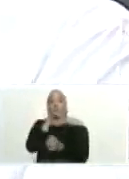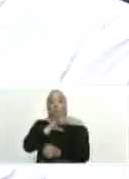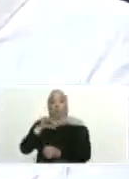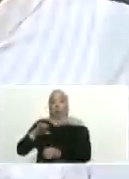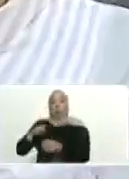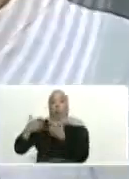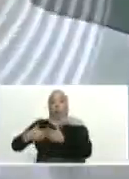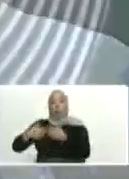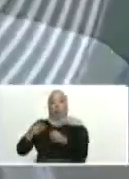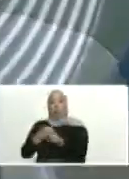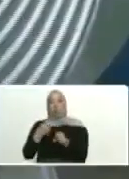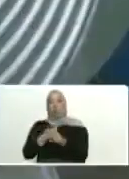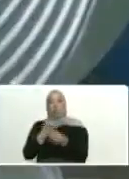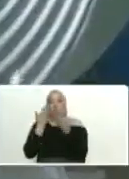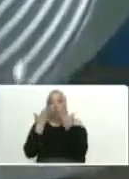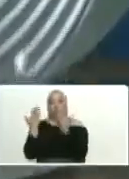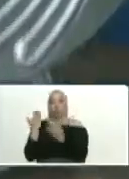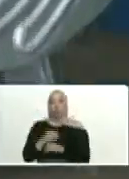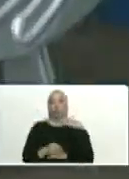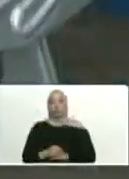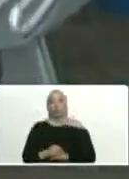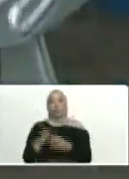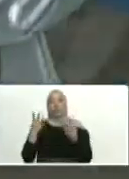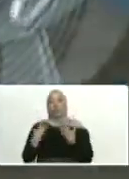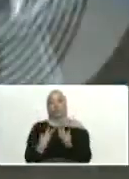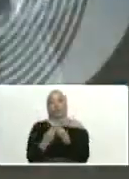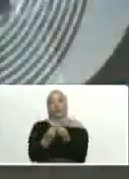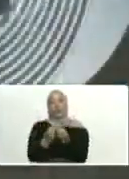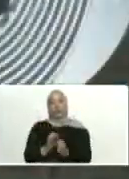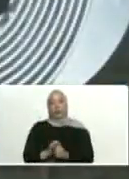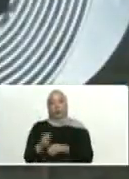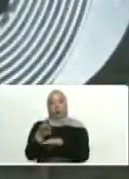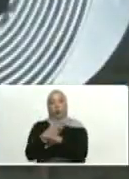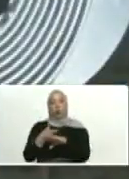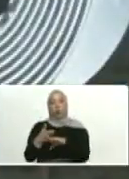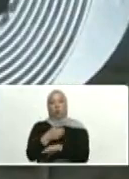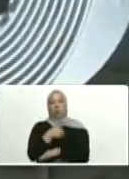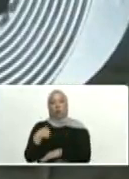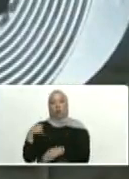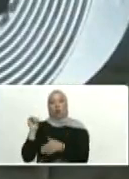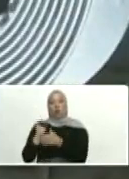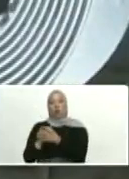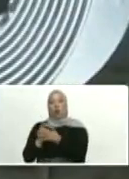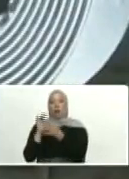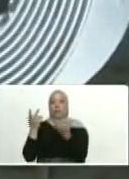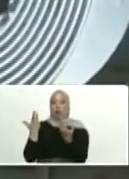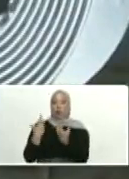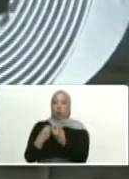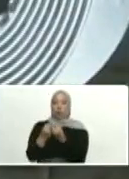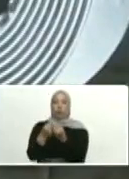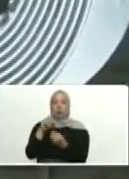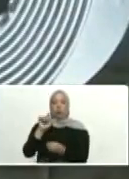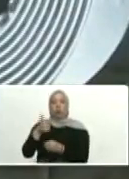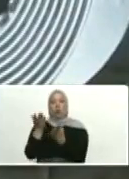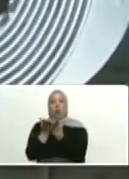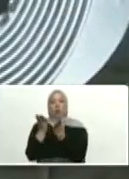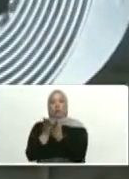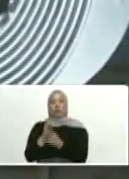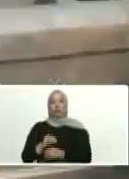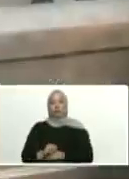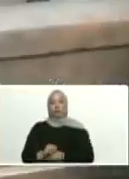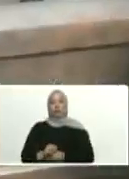así está una clave Maldonado compañero gobernador querido Ángel marcano compañero ahí está una de las claves